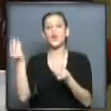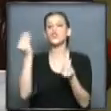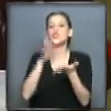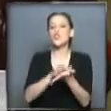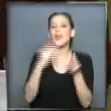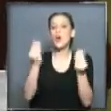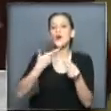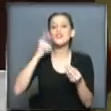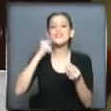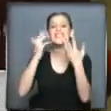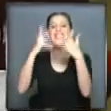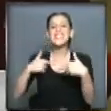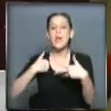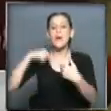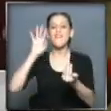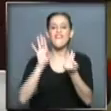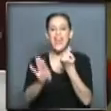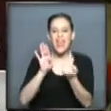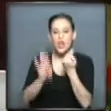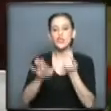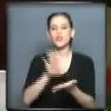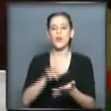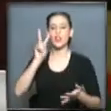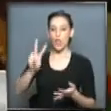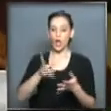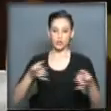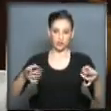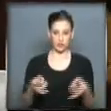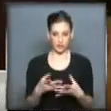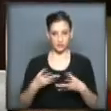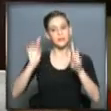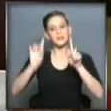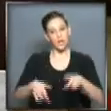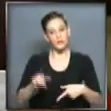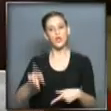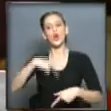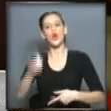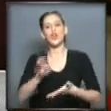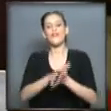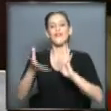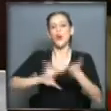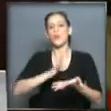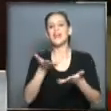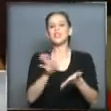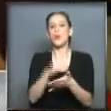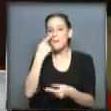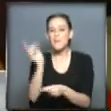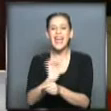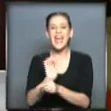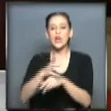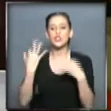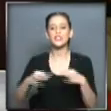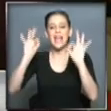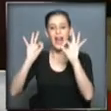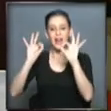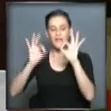de rodamiento y de frenado de ambos vagones. También hicieron otro repaso con los perros rescatistas